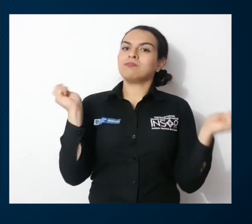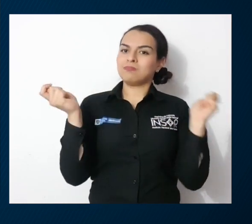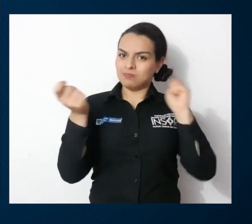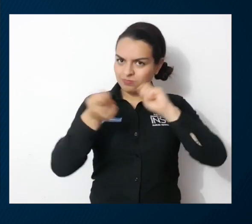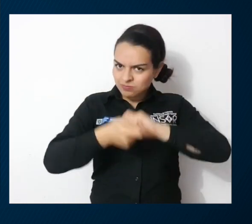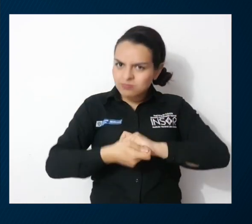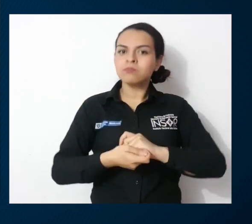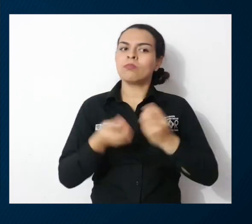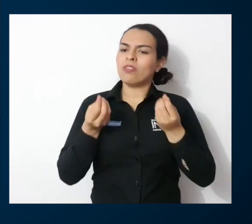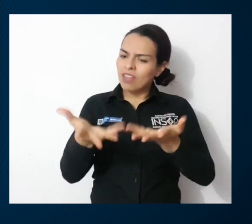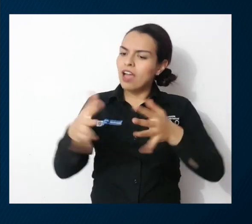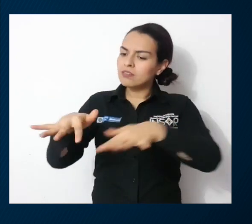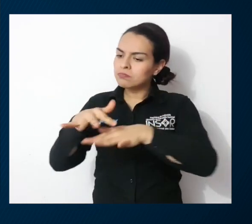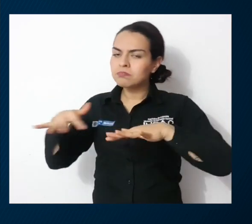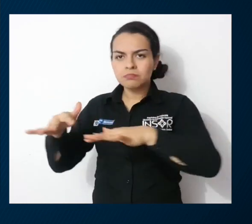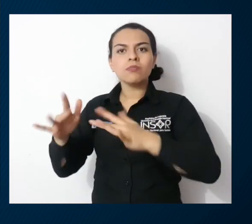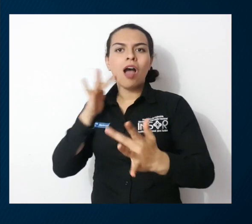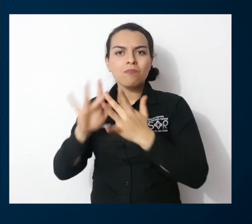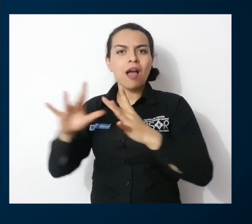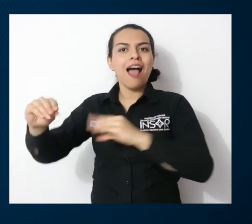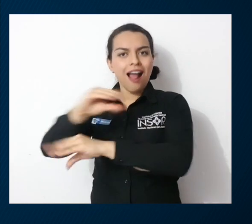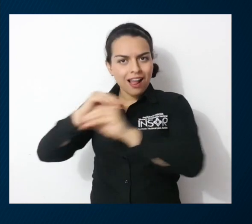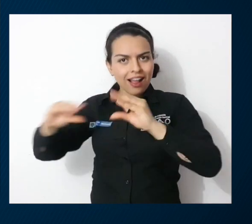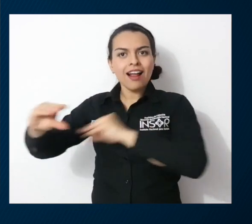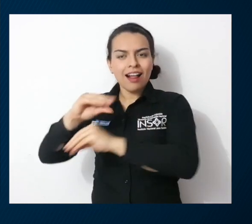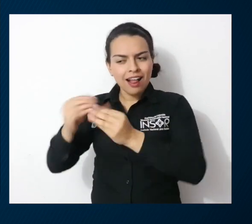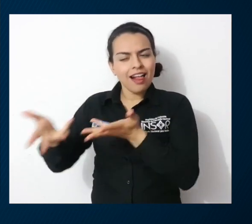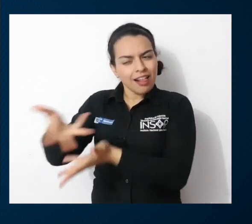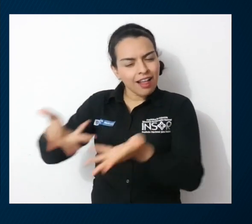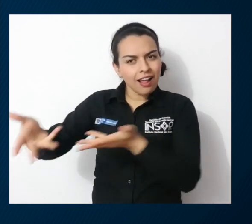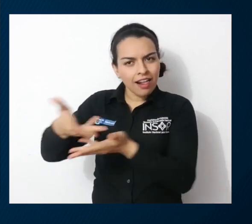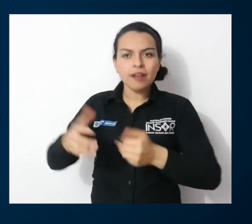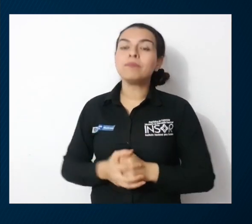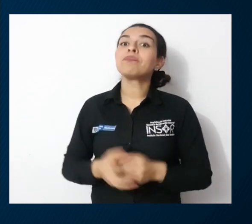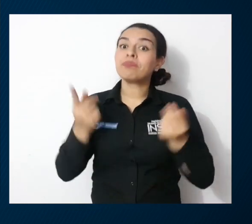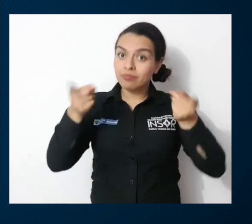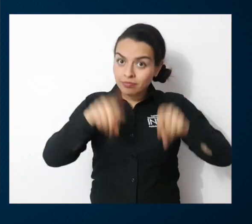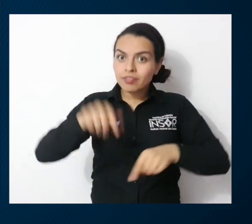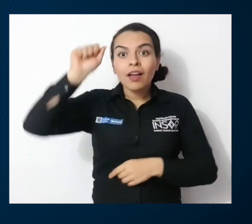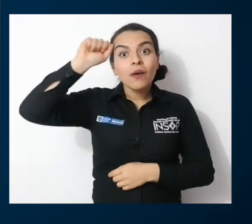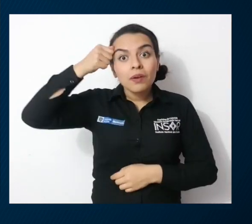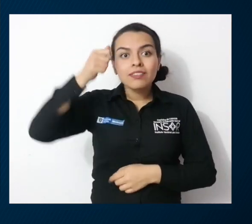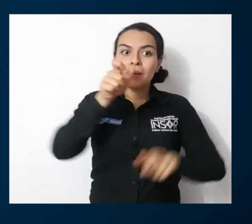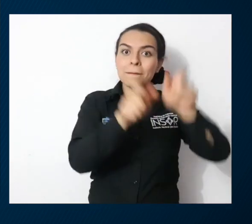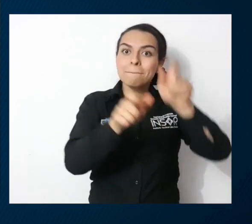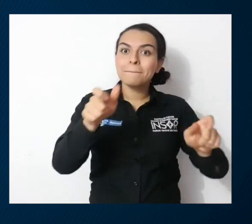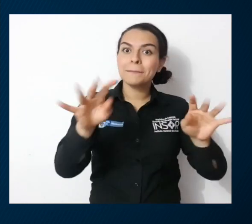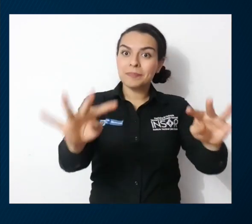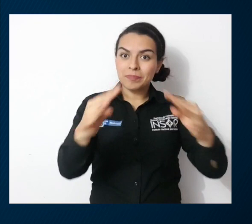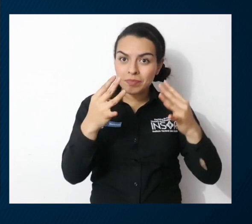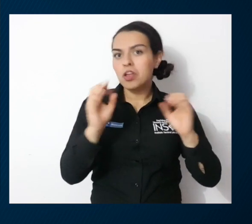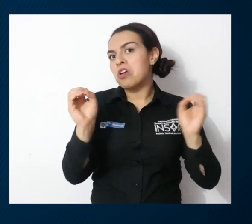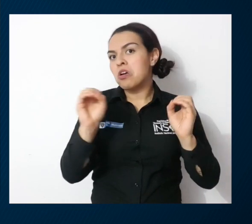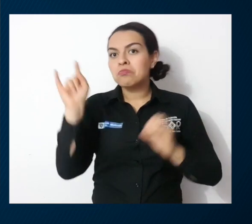transformaciones generando estos espacios para conversar. Y solamente quisiera recordarles a quienes nos ven y